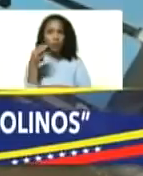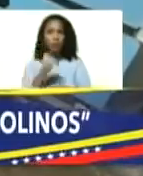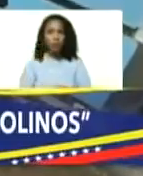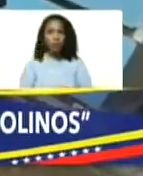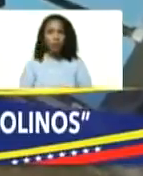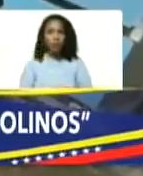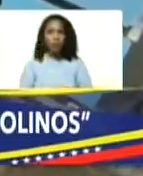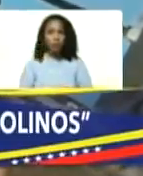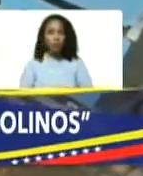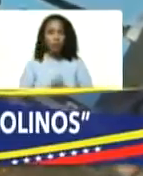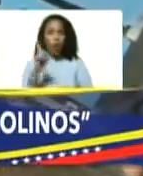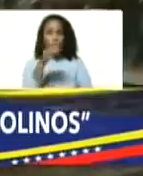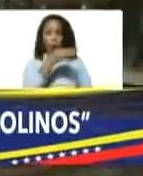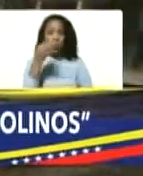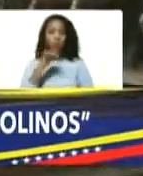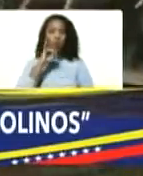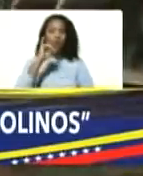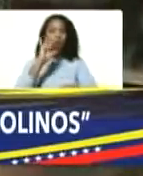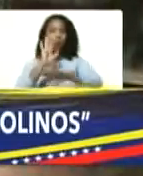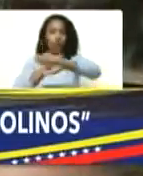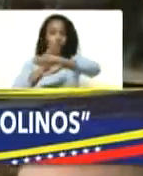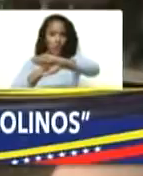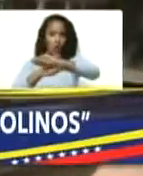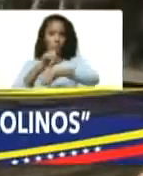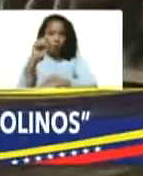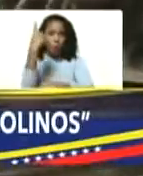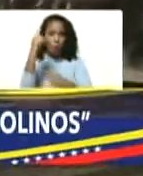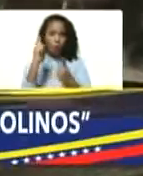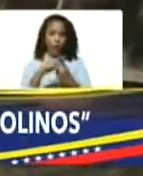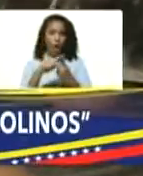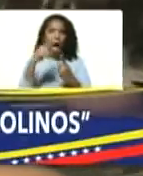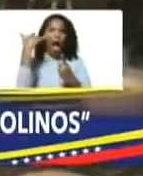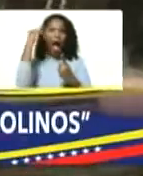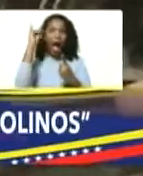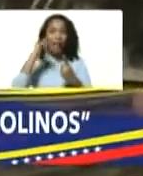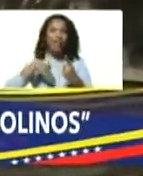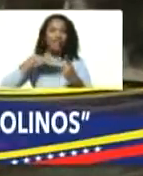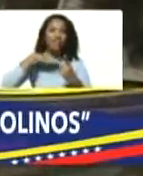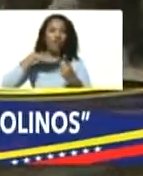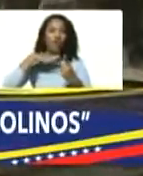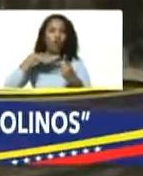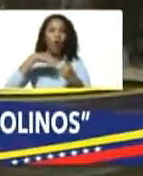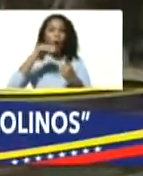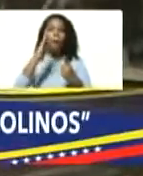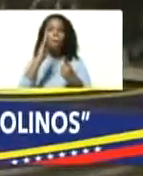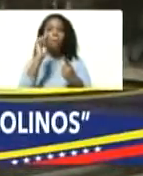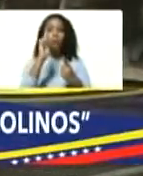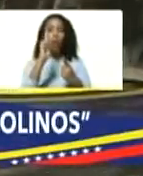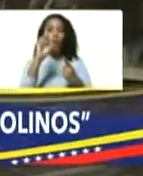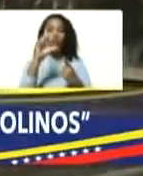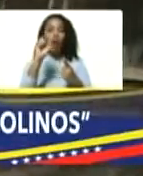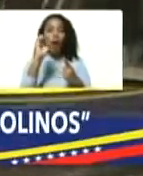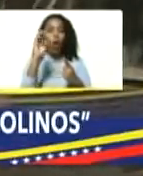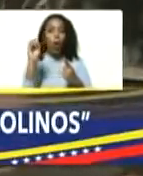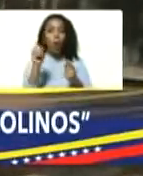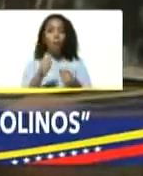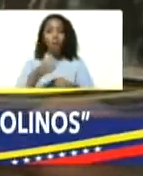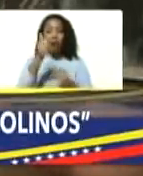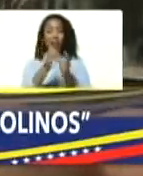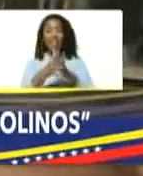una extraordinarias noticias lo primero contamos con el rebaño bufalino más grande de